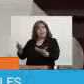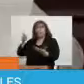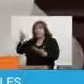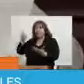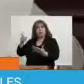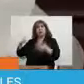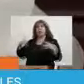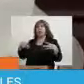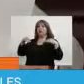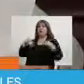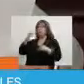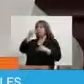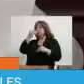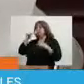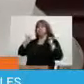convierte en un privilegio,